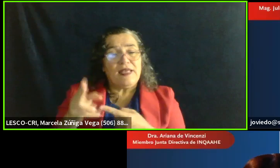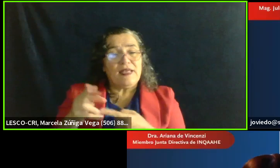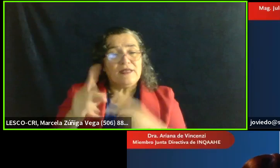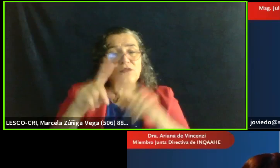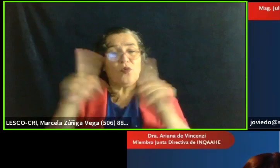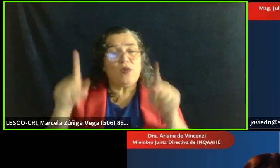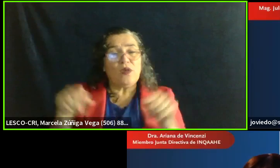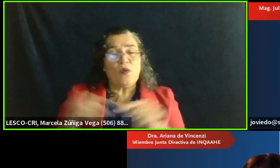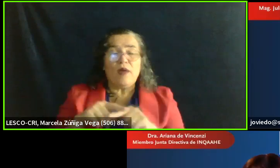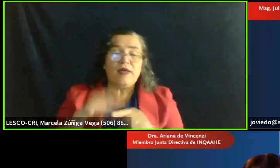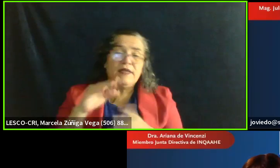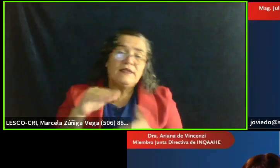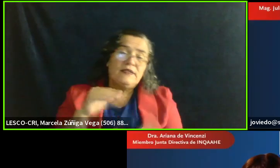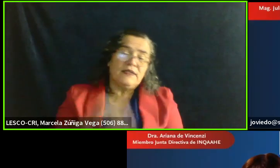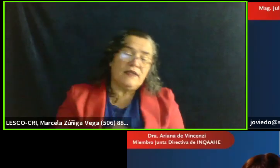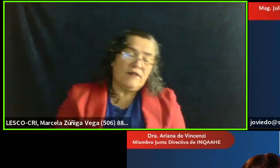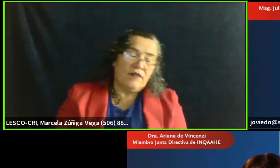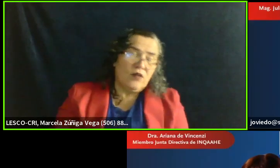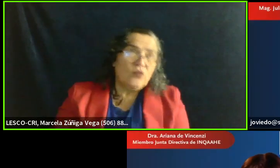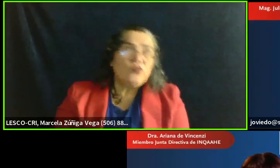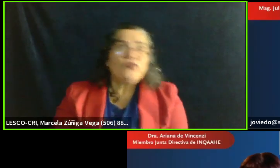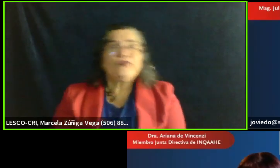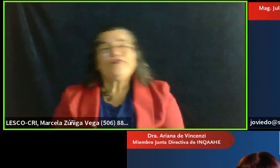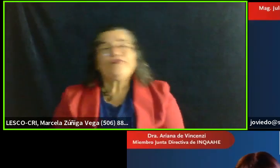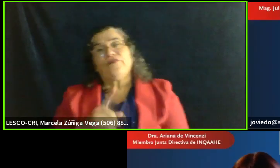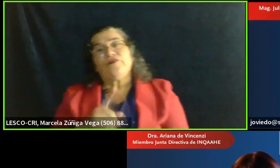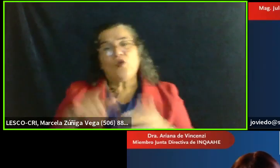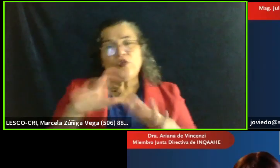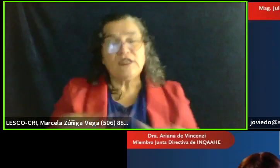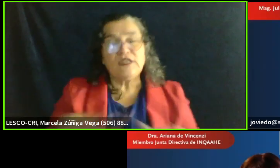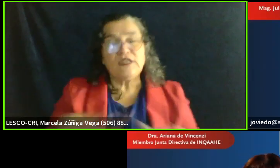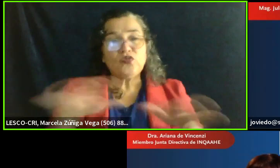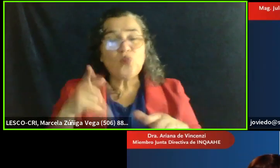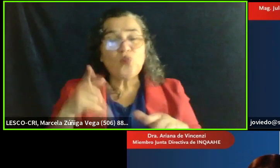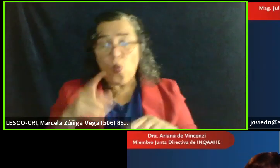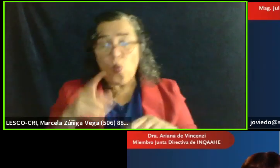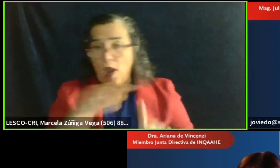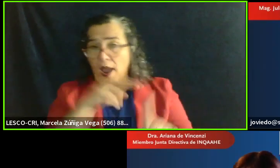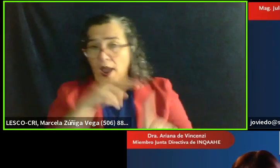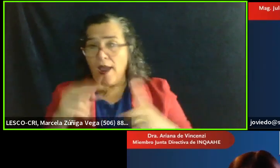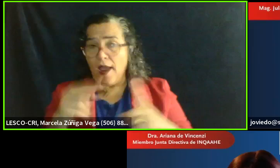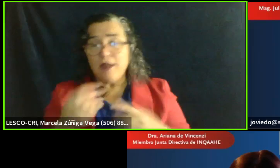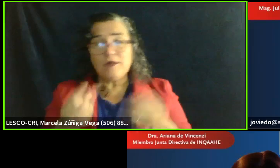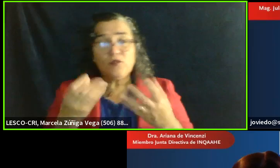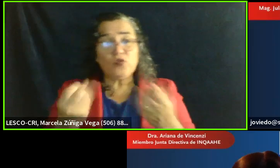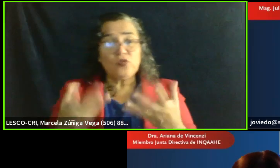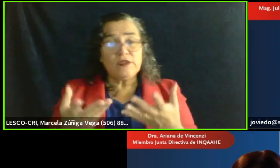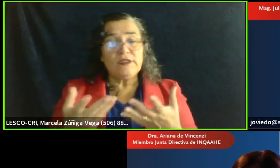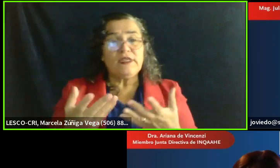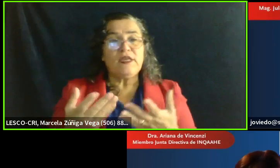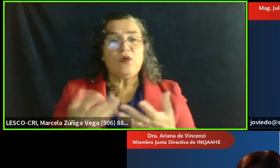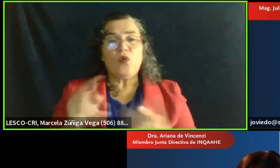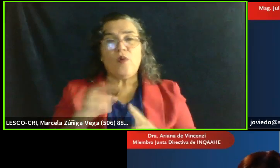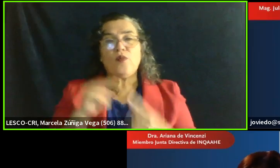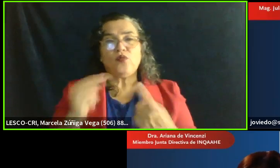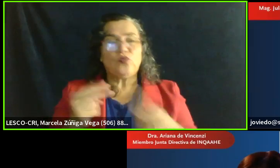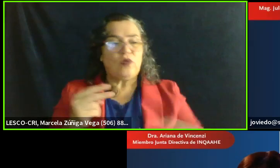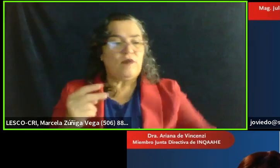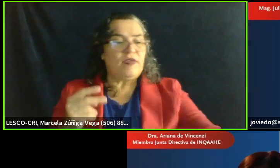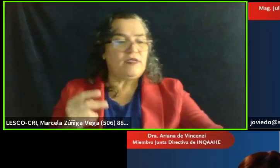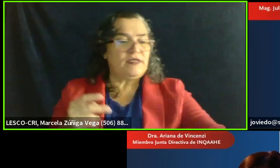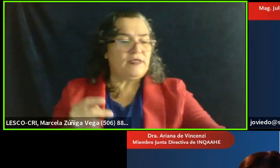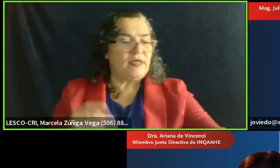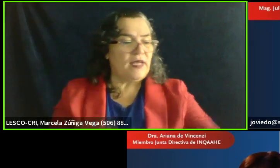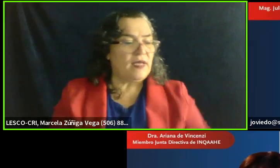científicos, encuadres contextuales desde el punto de vista productivo, encuadres contextuales desde el punto de vista